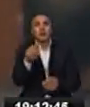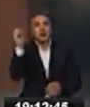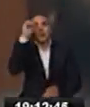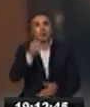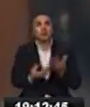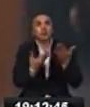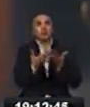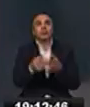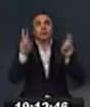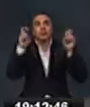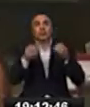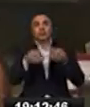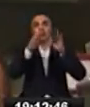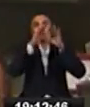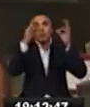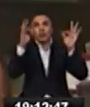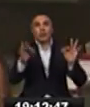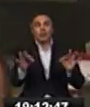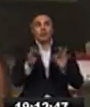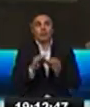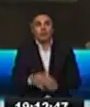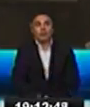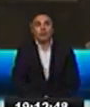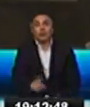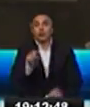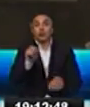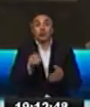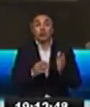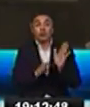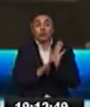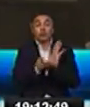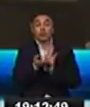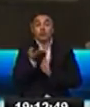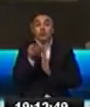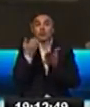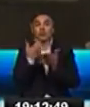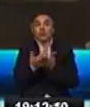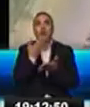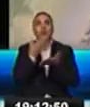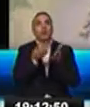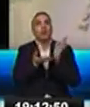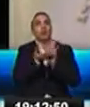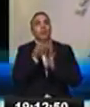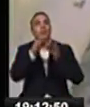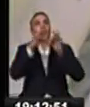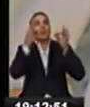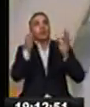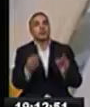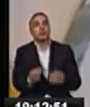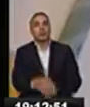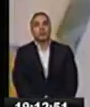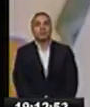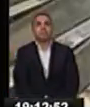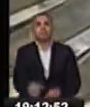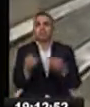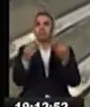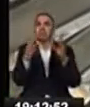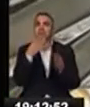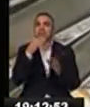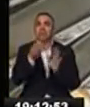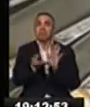observaciones al contenido de la proforma. Si no crece la economía, ¿cómo puede crecer el presupuesto? La proforma establece una cifra de más o